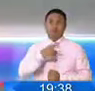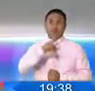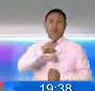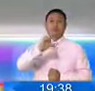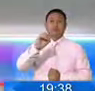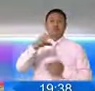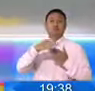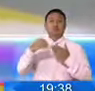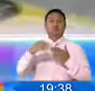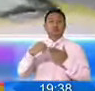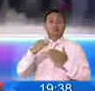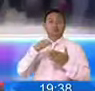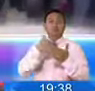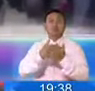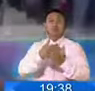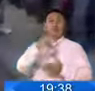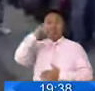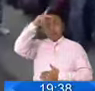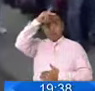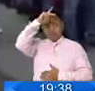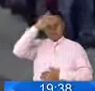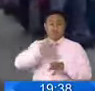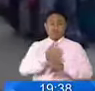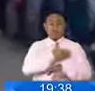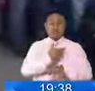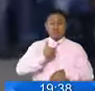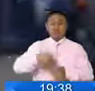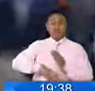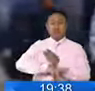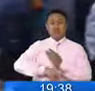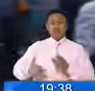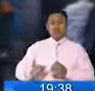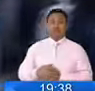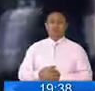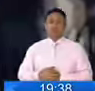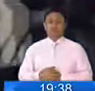$20 después que me robaron. Desde la frontera con Colombia, informa Miriam Enríquez.